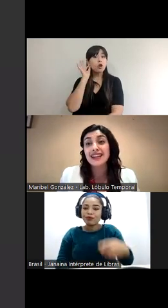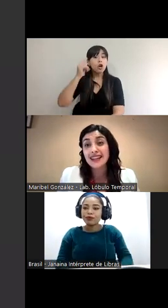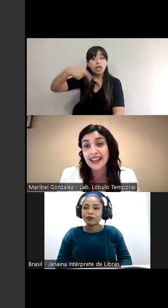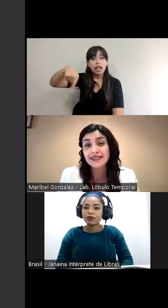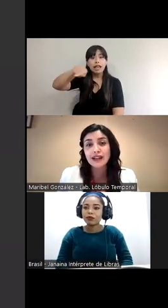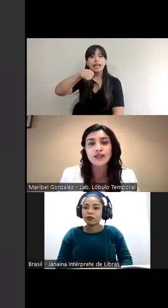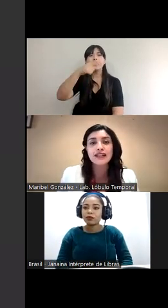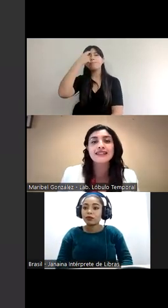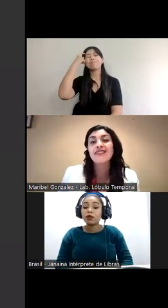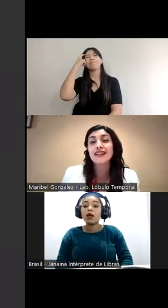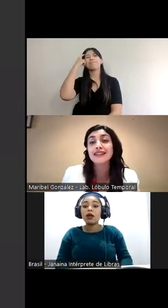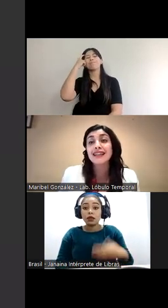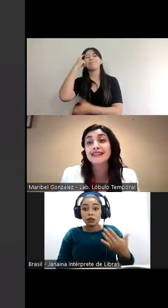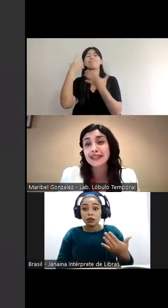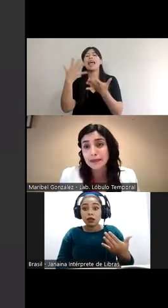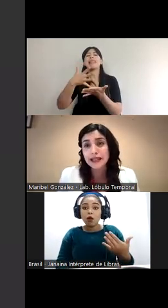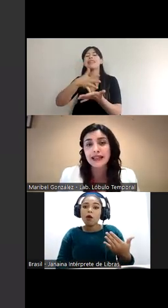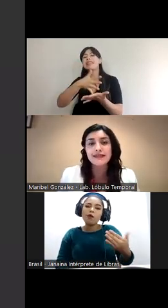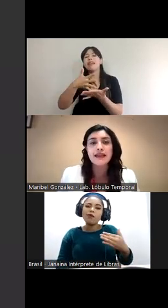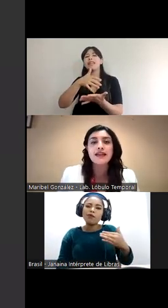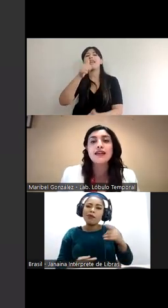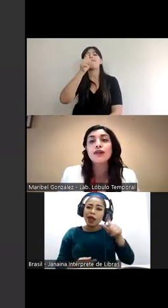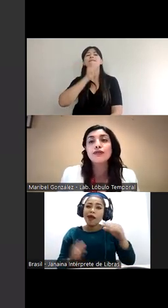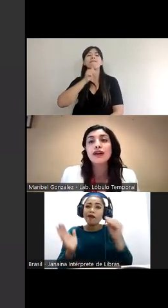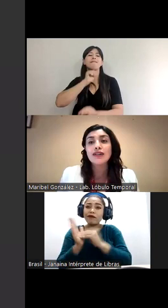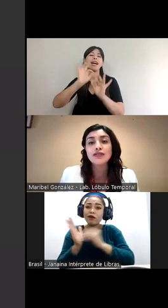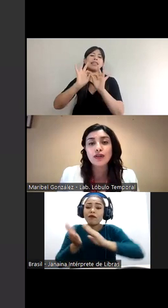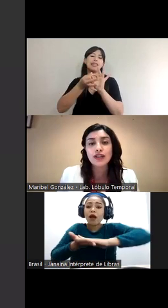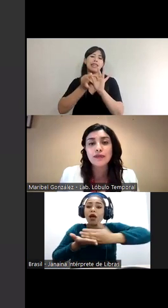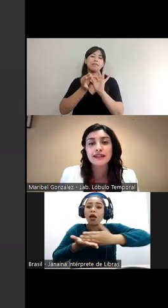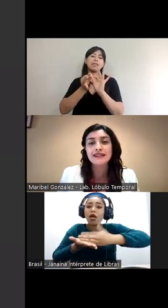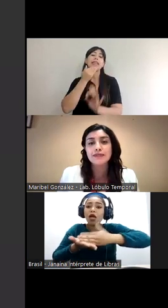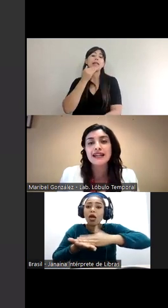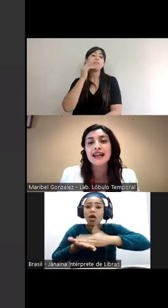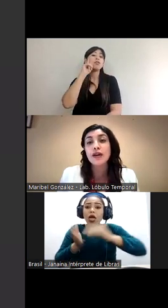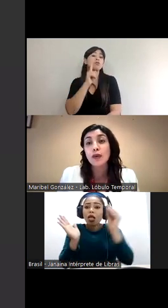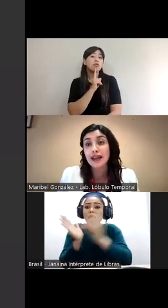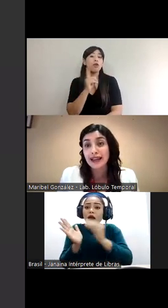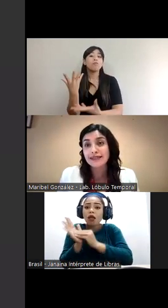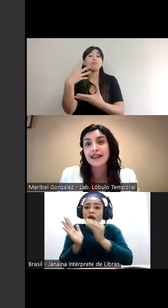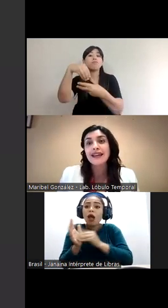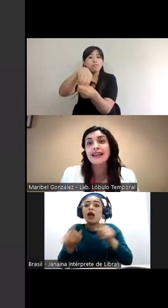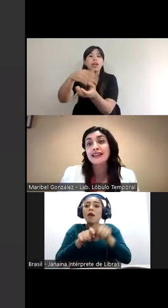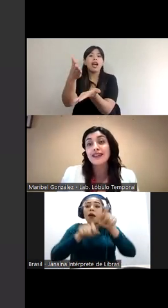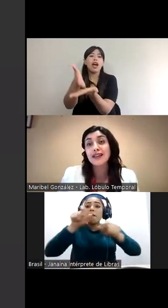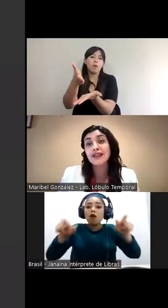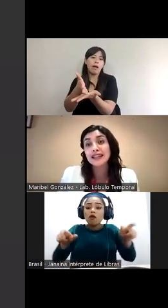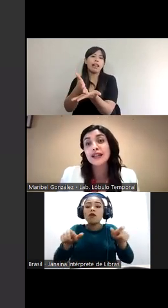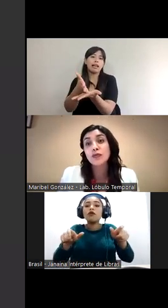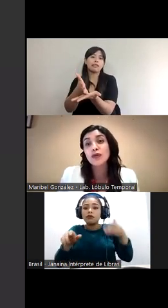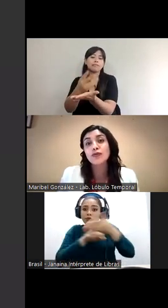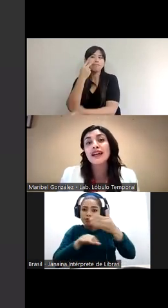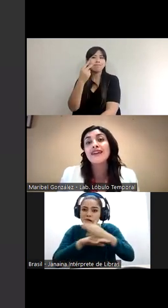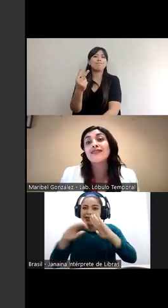de las debilidades, ¿cierto?, era esta falta de intérpretes y coeducadores sordos que participaran en las escuelas, identificándola